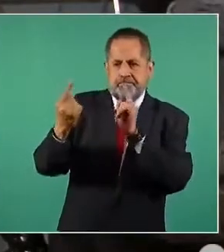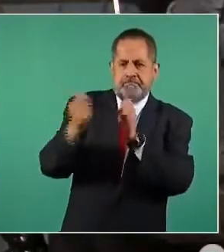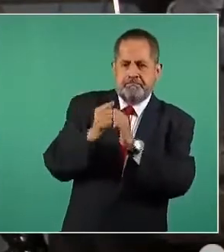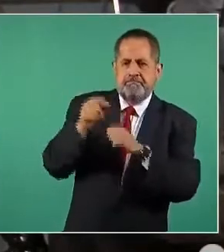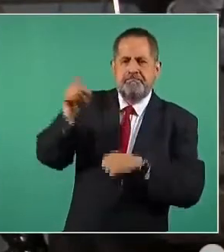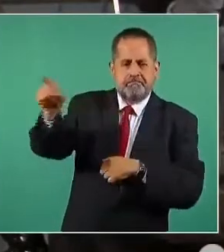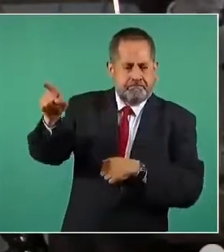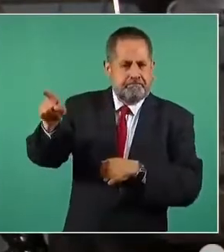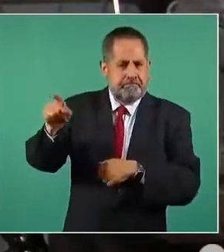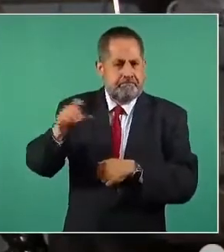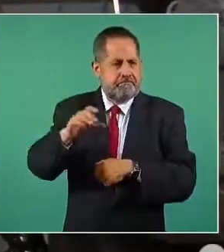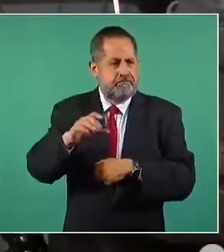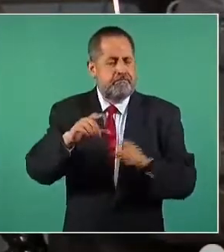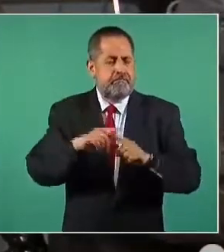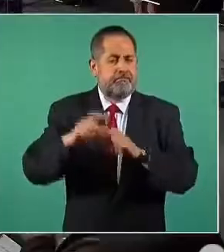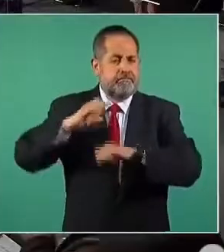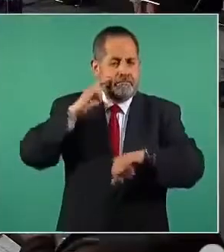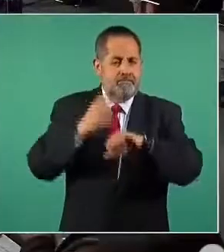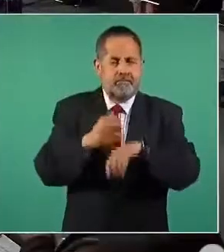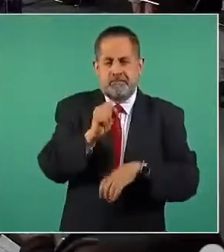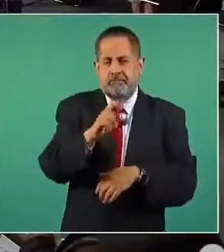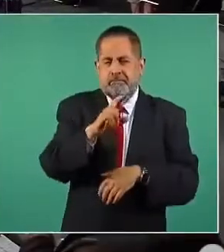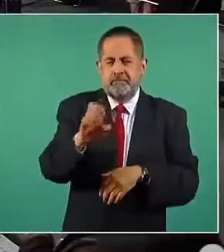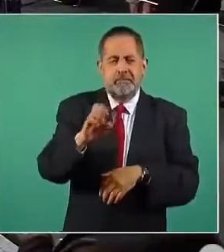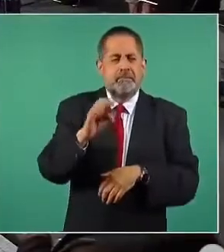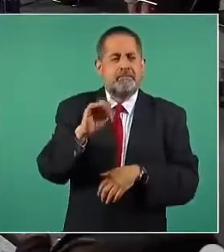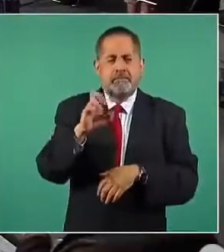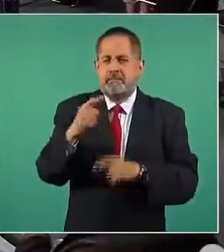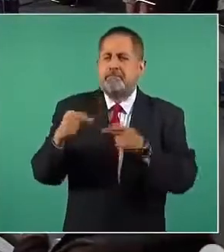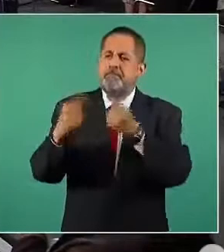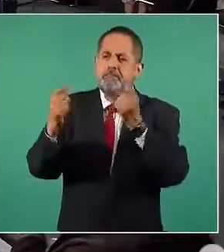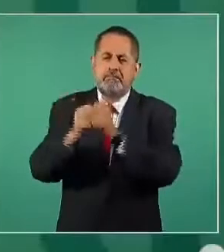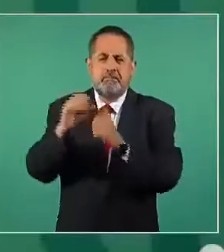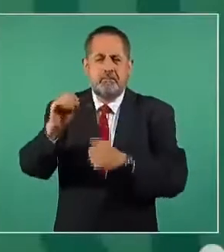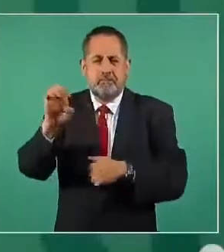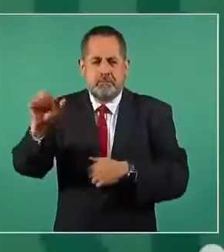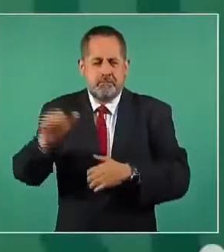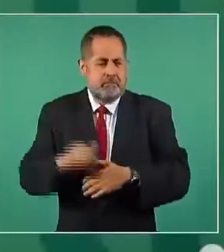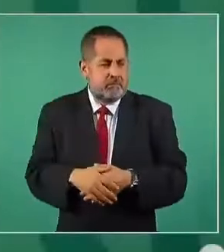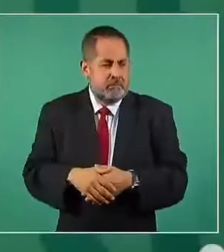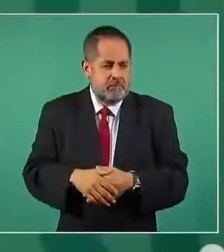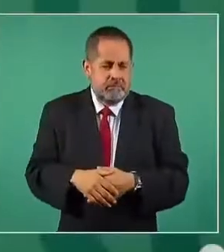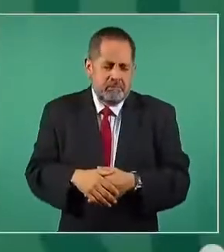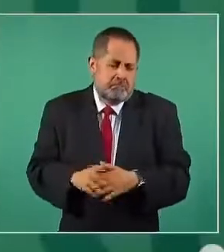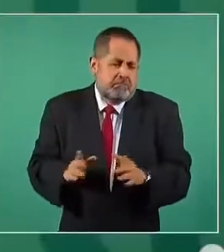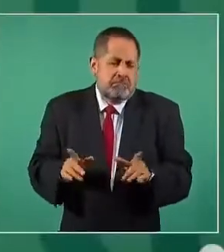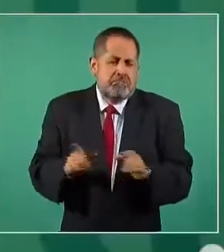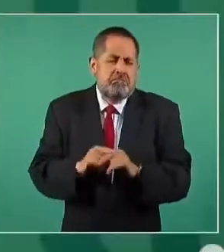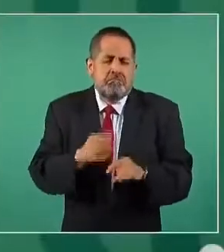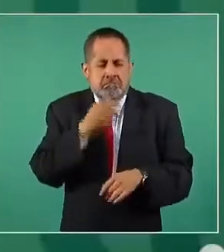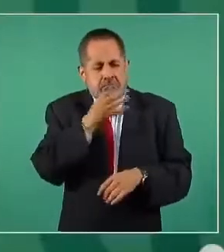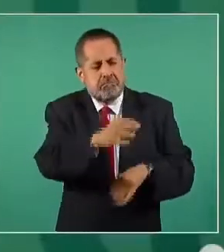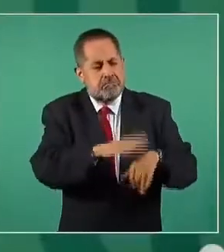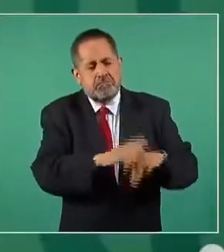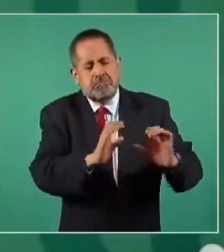públicas incluso con el canciller Marcelo Ebrard. Pues que tengan cuidado, nada más, que no vaya a ser que